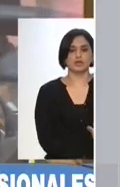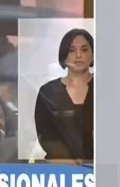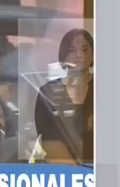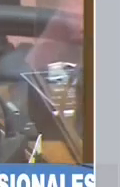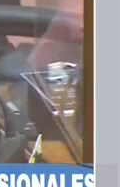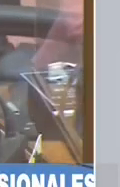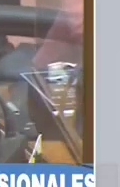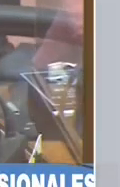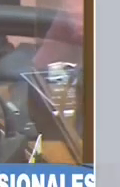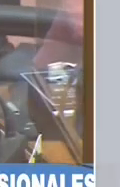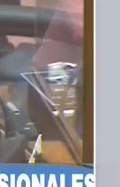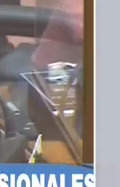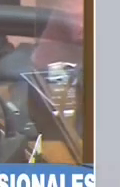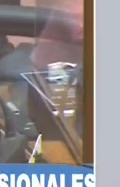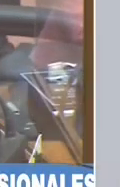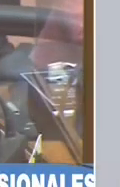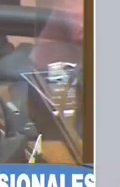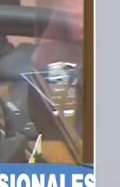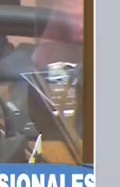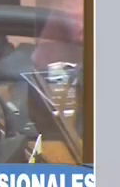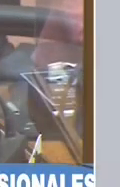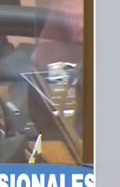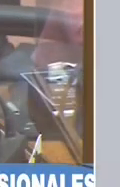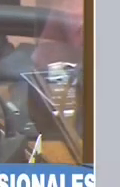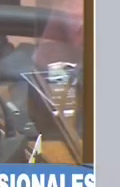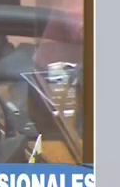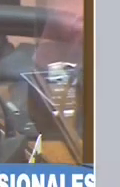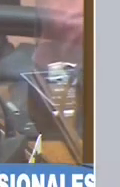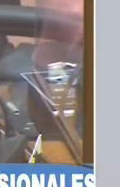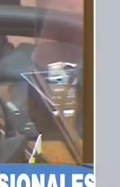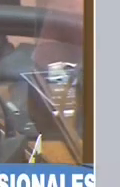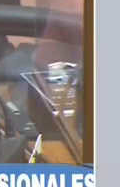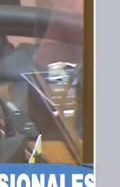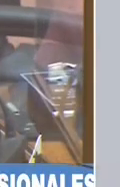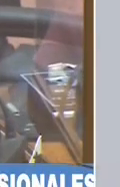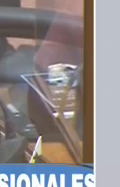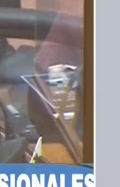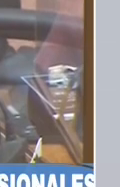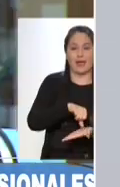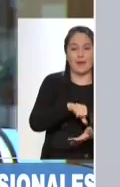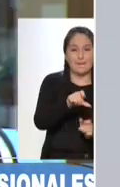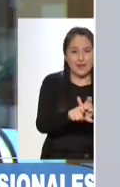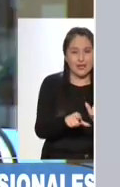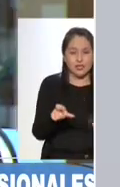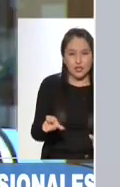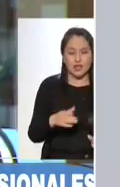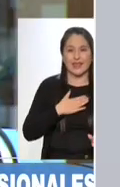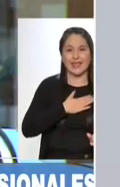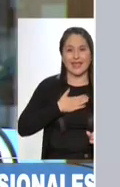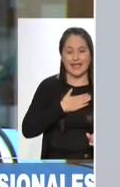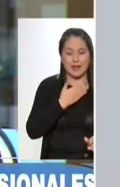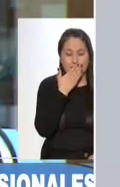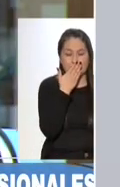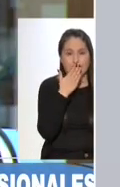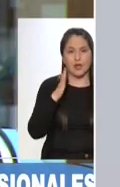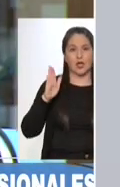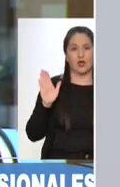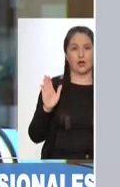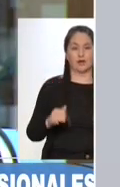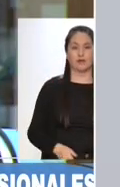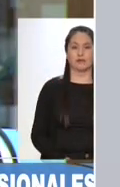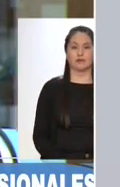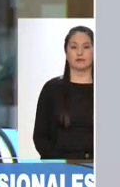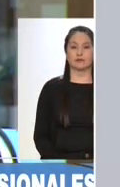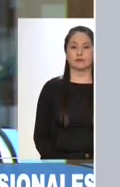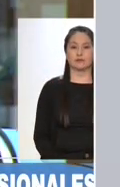¿no?, cuando lamentamos que precisamente senadores y senadoras de oposición hayan cuestionado permanentemente la posibilidad de